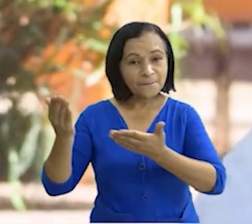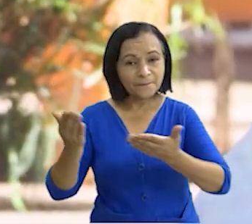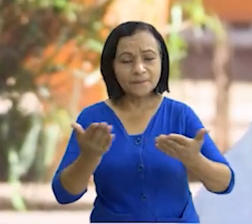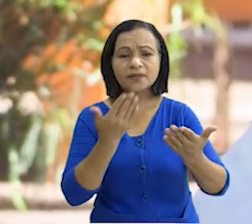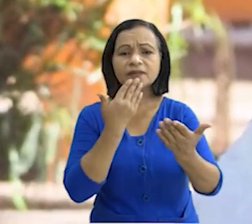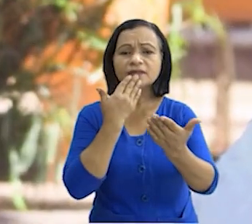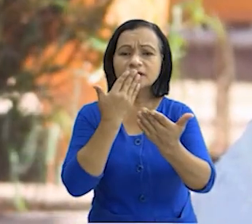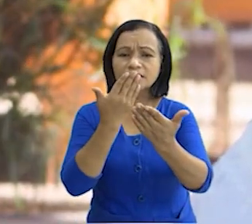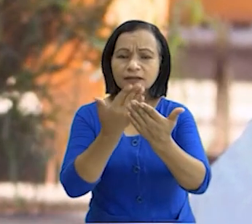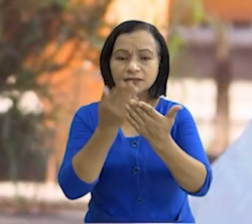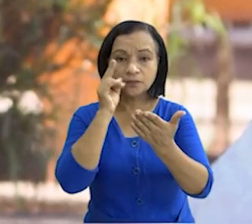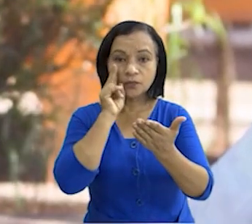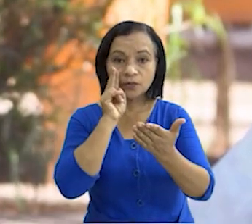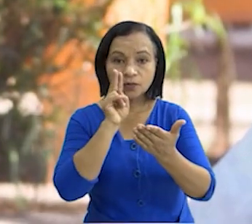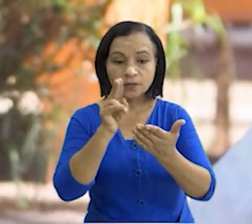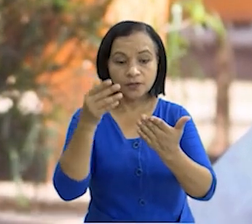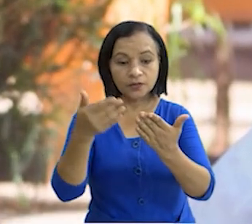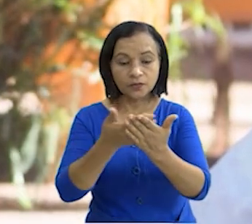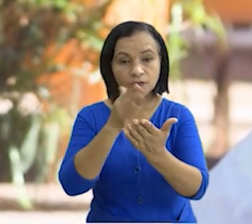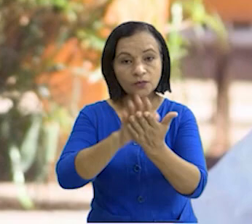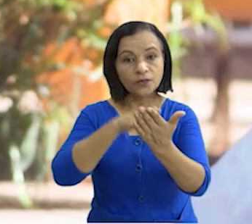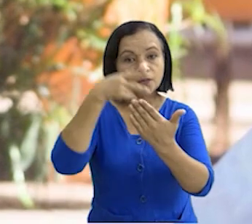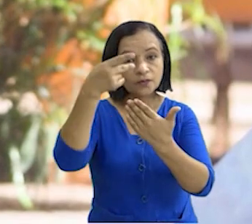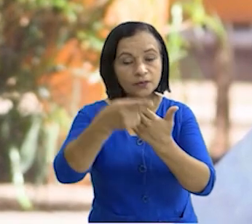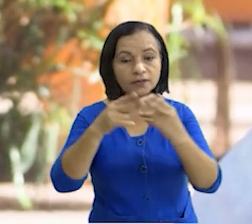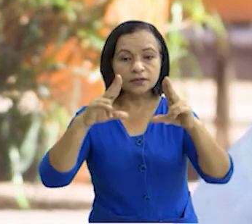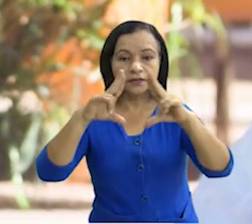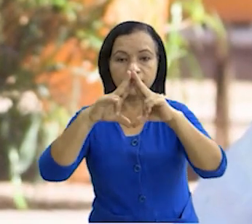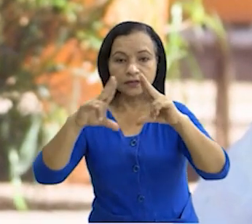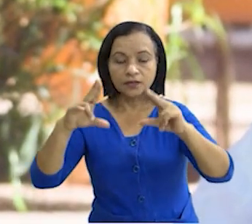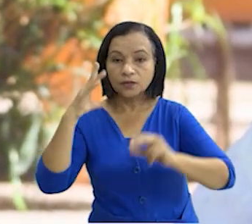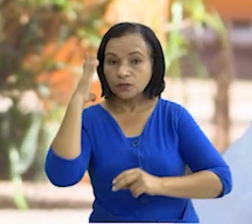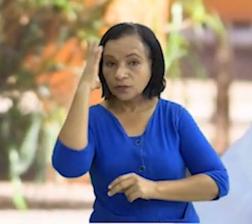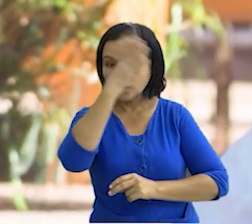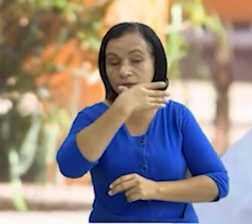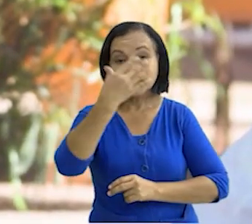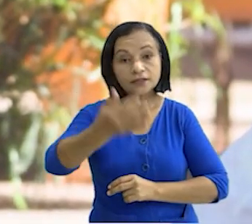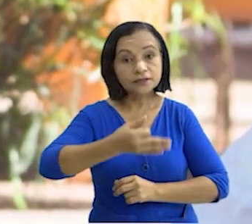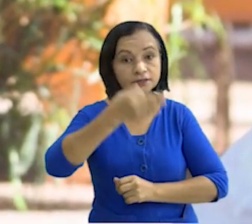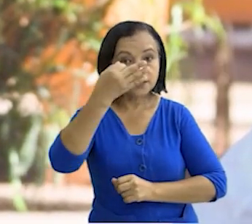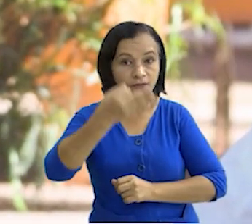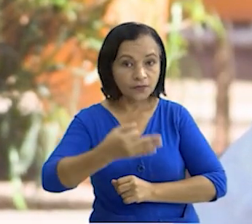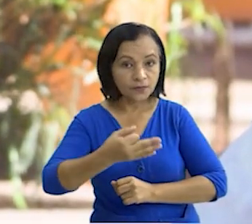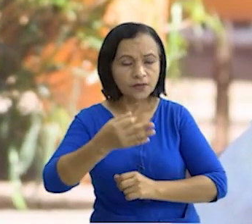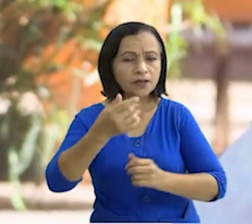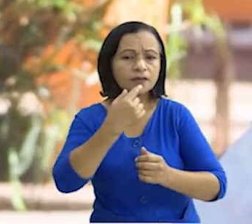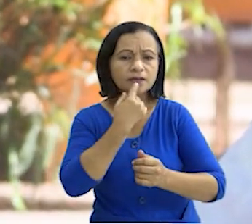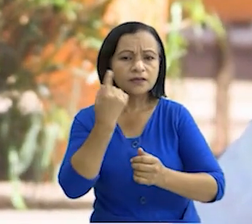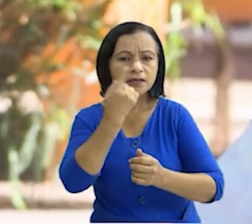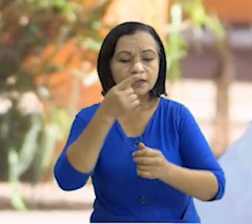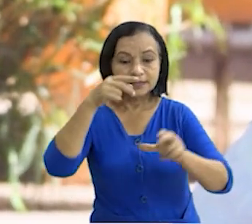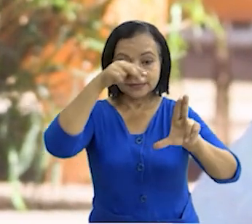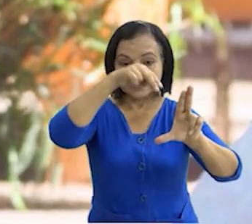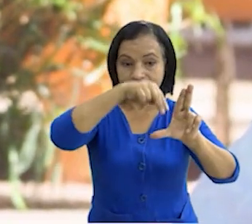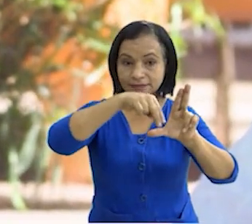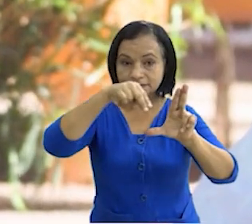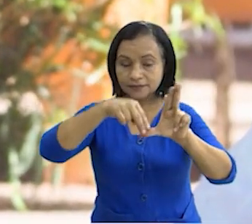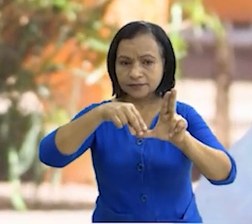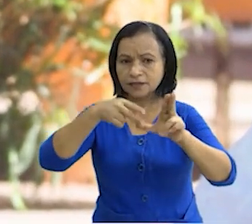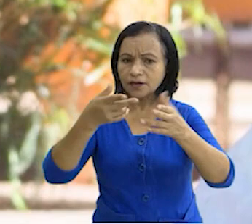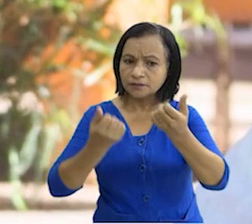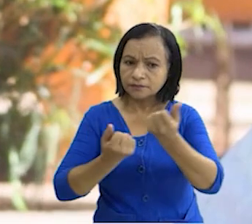Bienvenidos y gracias por acompañarnos en una nueva edición de su programa Nicaragua Linda y Segura, una producción de SINAPRED orientado